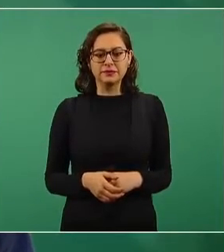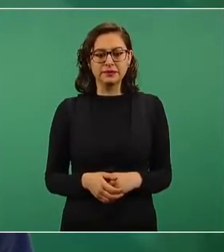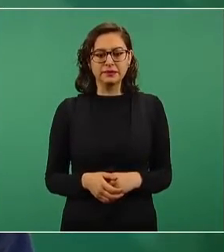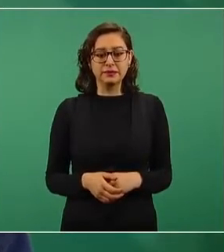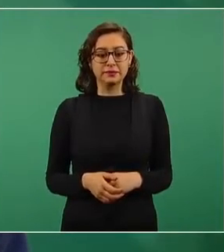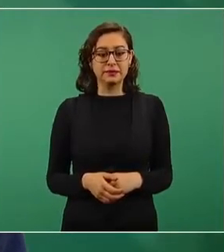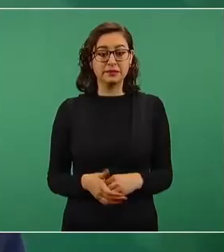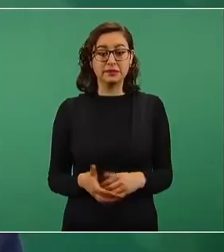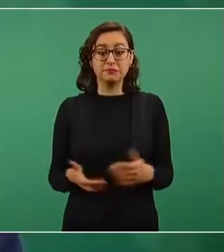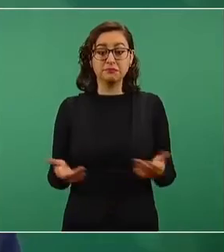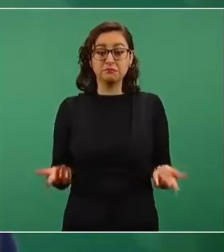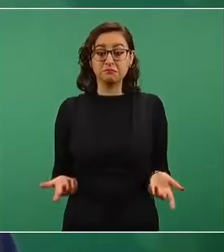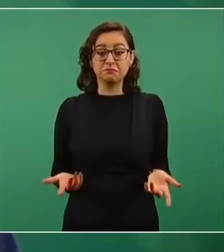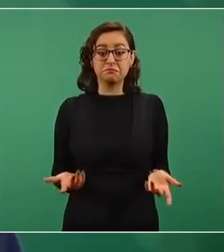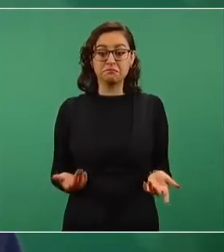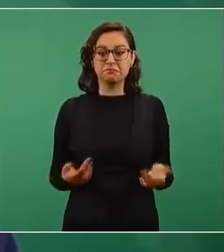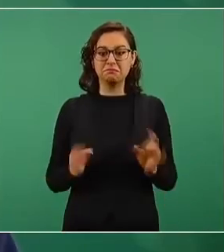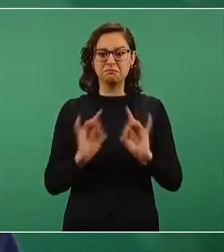Pero todo eso